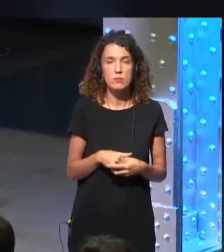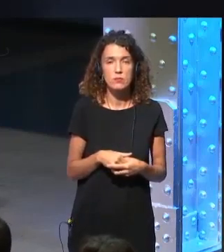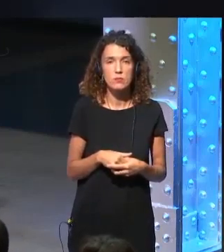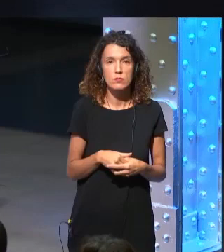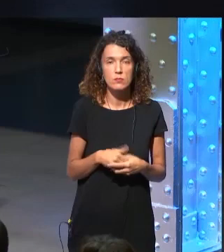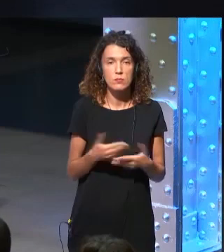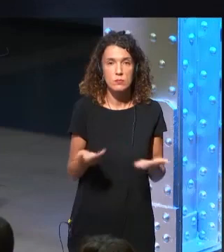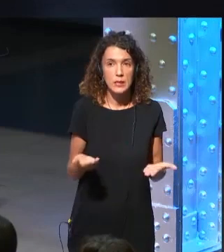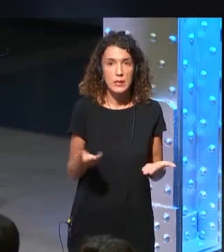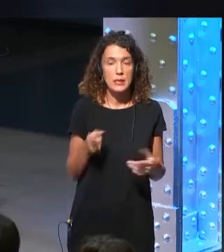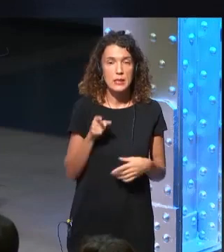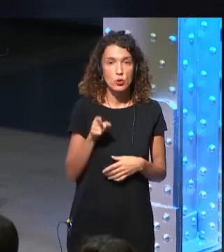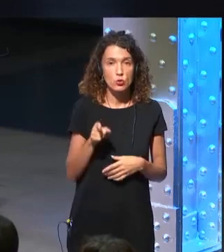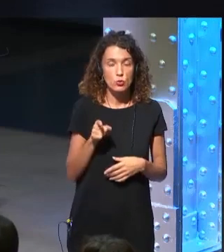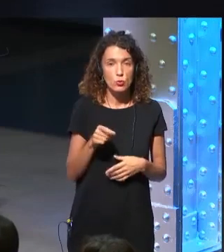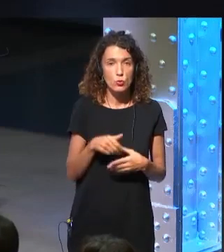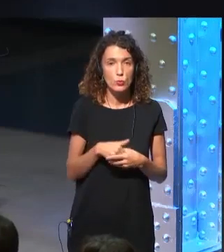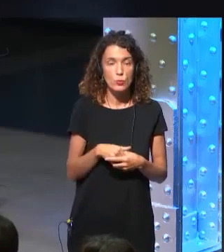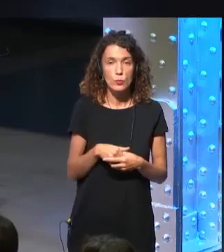esto era,